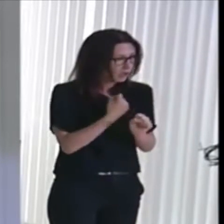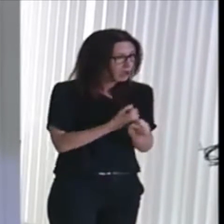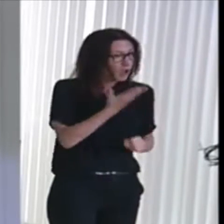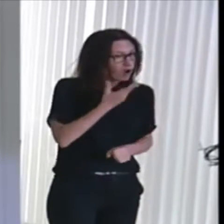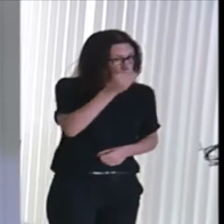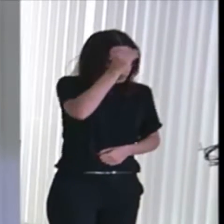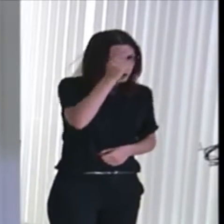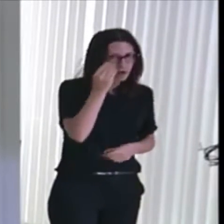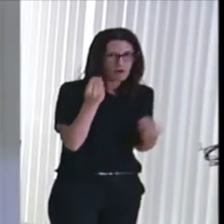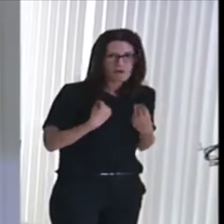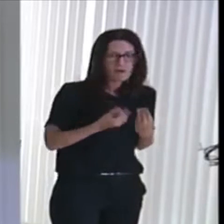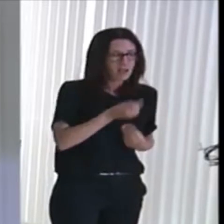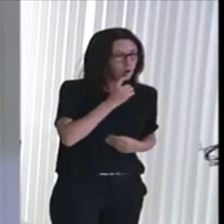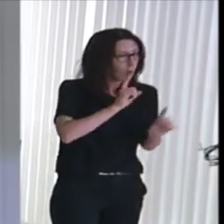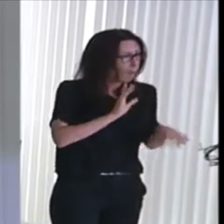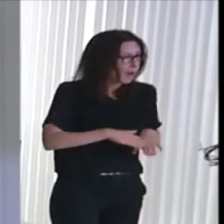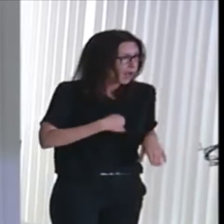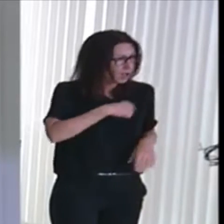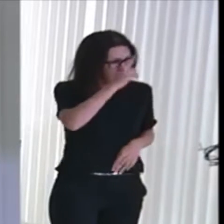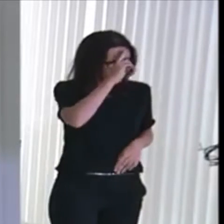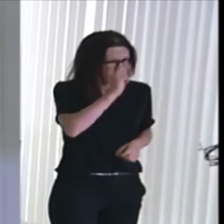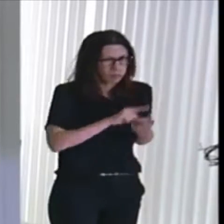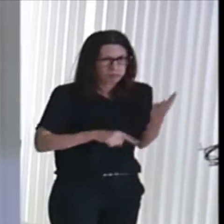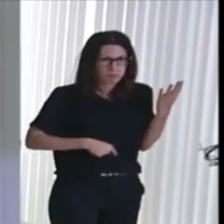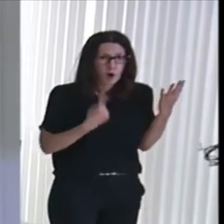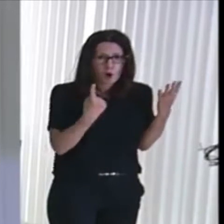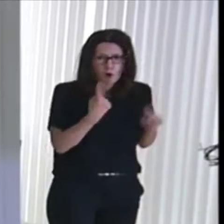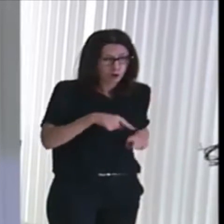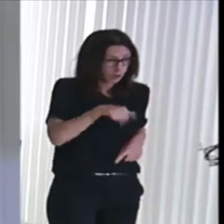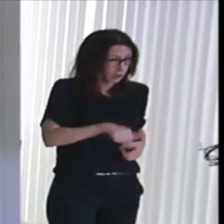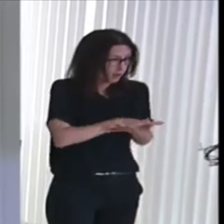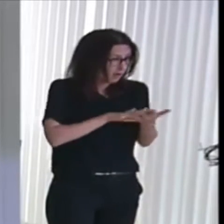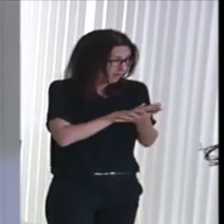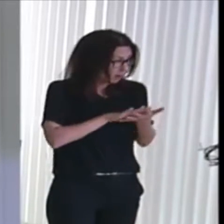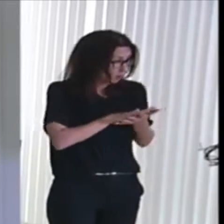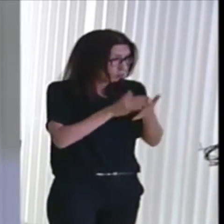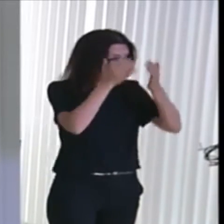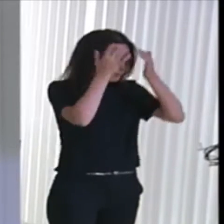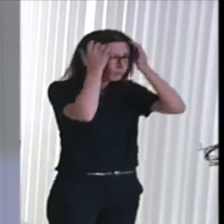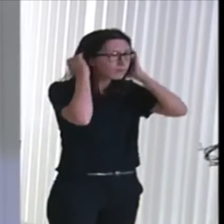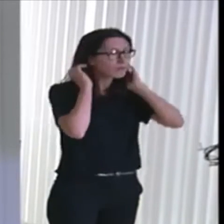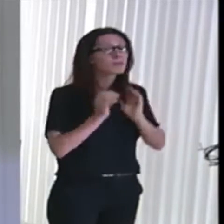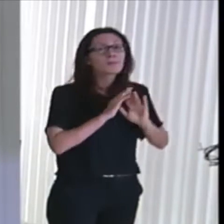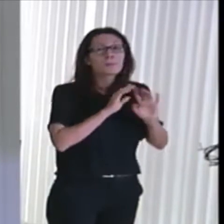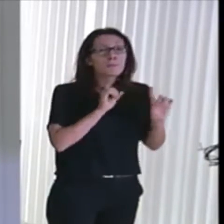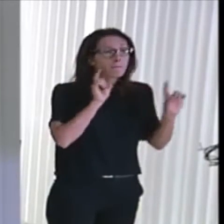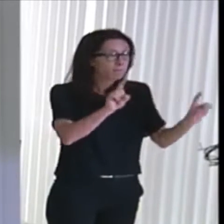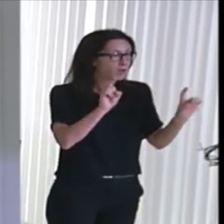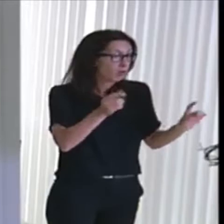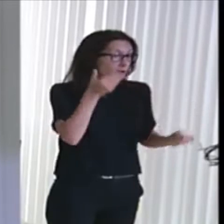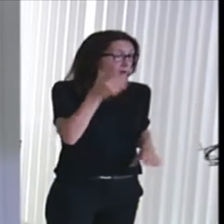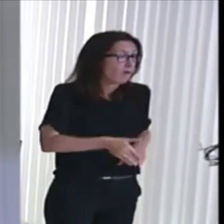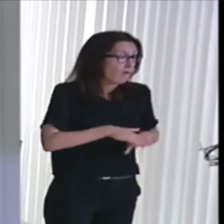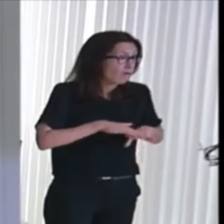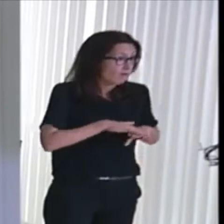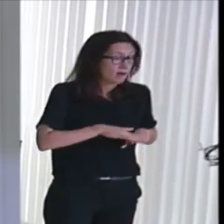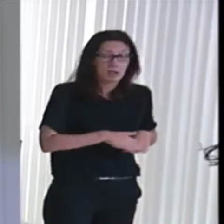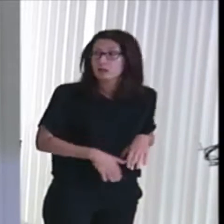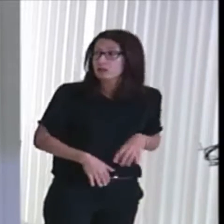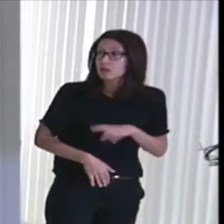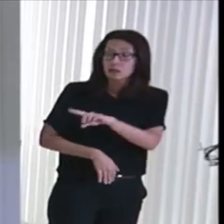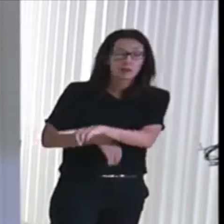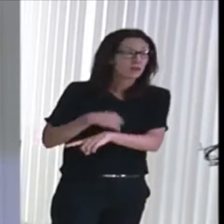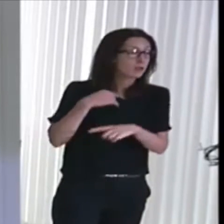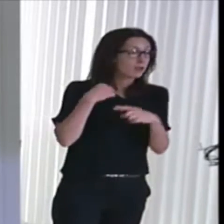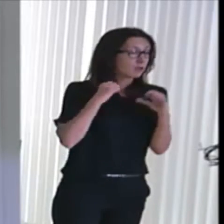de la vida, para ser tolerantes para todas estas cosas que estamos hablando, ¿no? Y la educación es básica. Yo creo que hay un trabajo